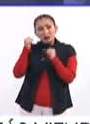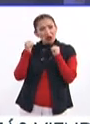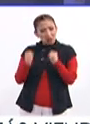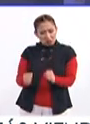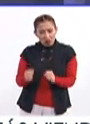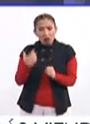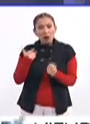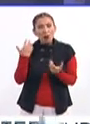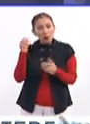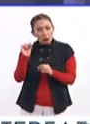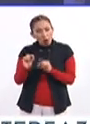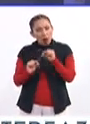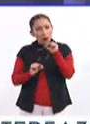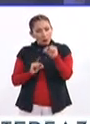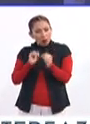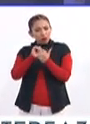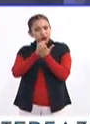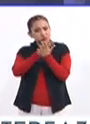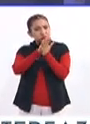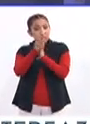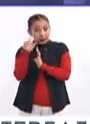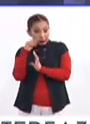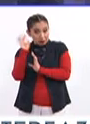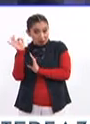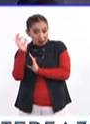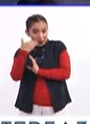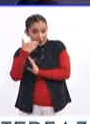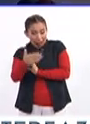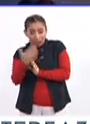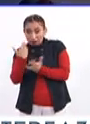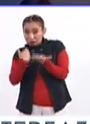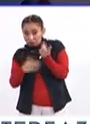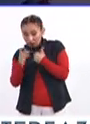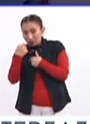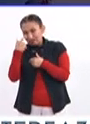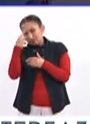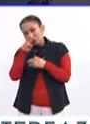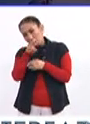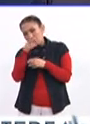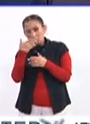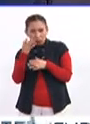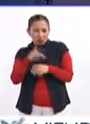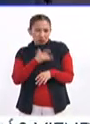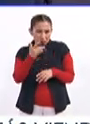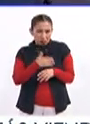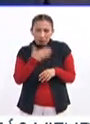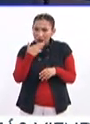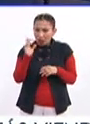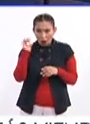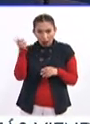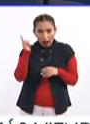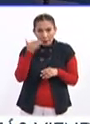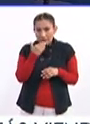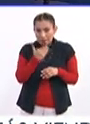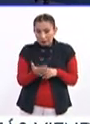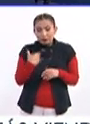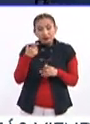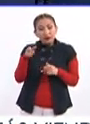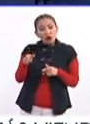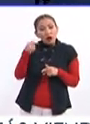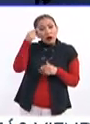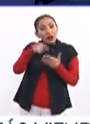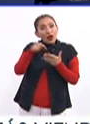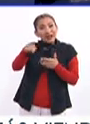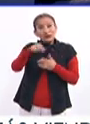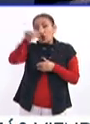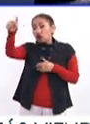será, con el paso del tiempo seguramente, y si esto tiene buen éxito, que yo de verdad lo deseo de todo corazón, estoy